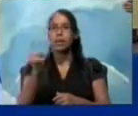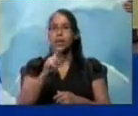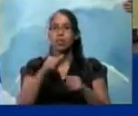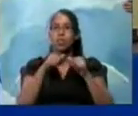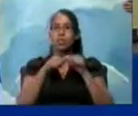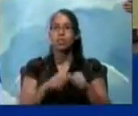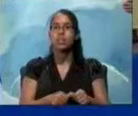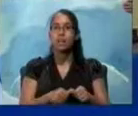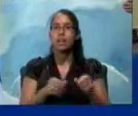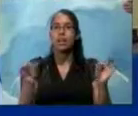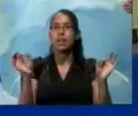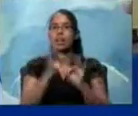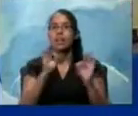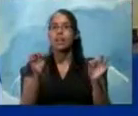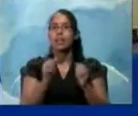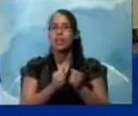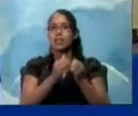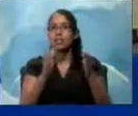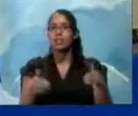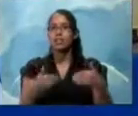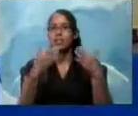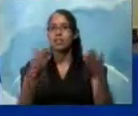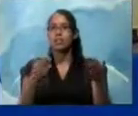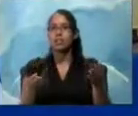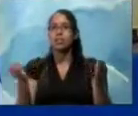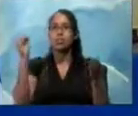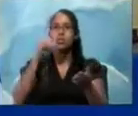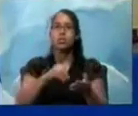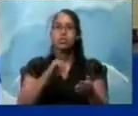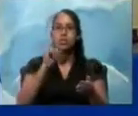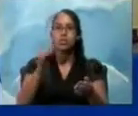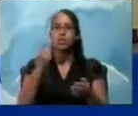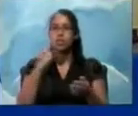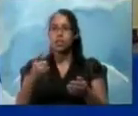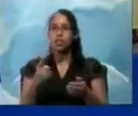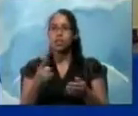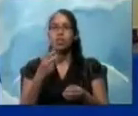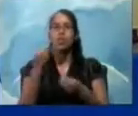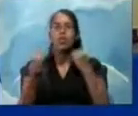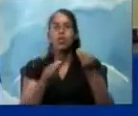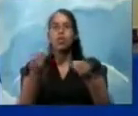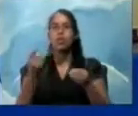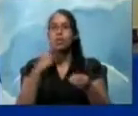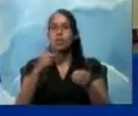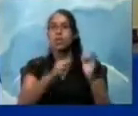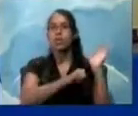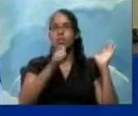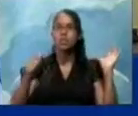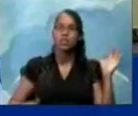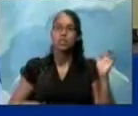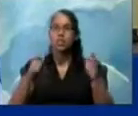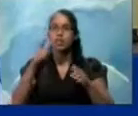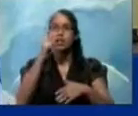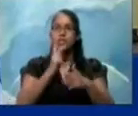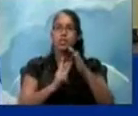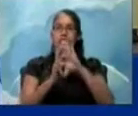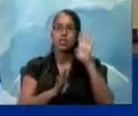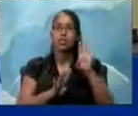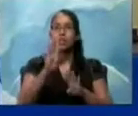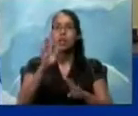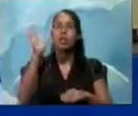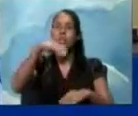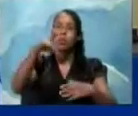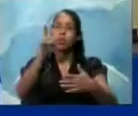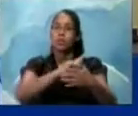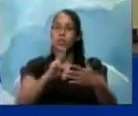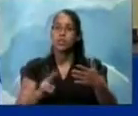quedara nadie sin dar su voto. Amén. Y les dijo, como les dijo el Señor en el versículo 14, estamos